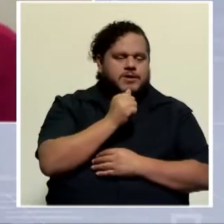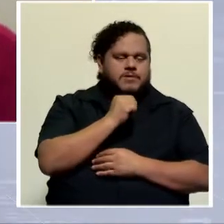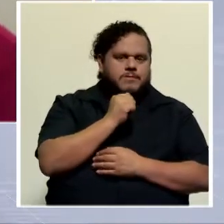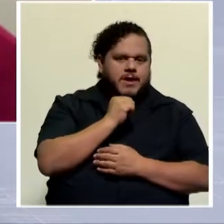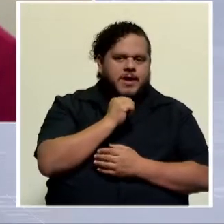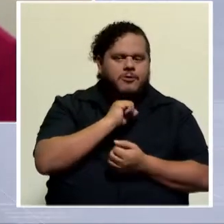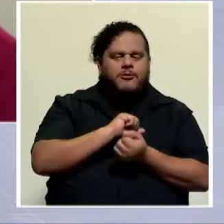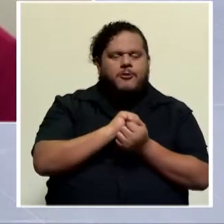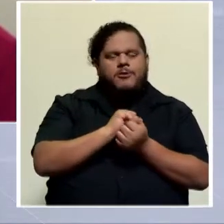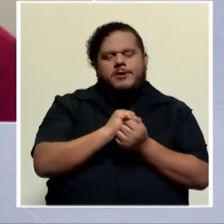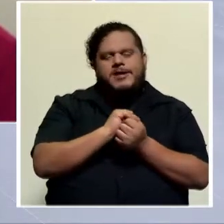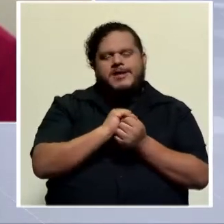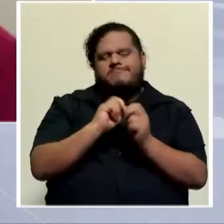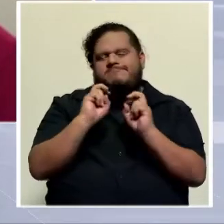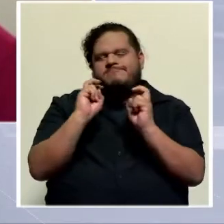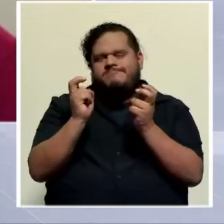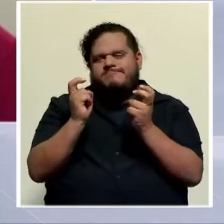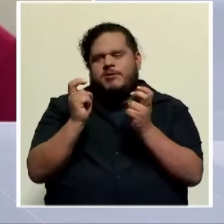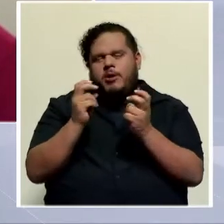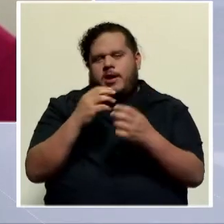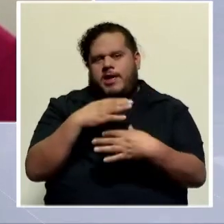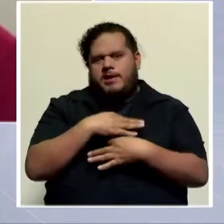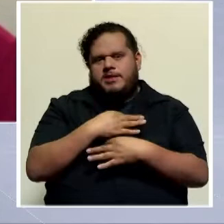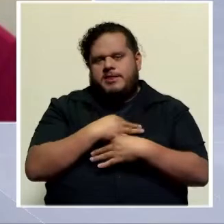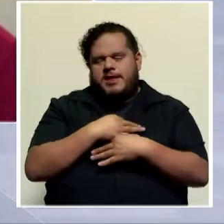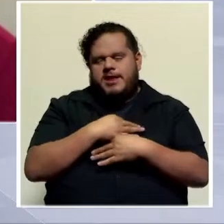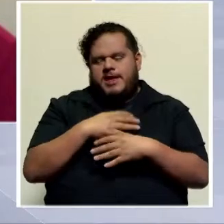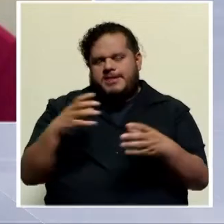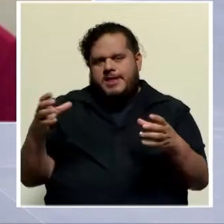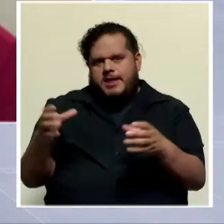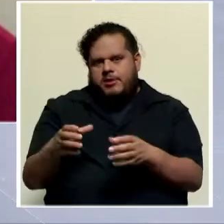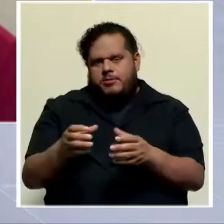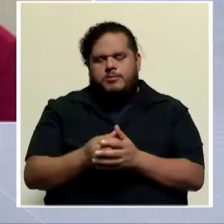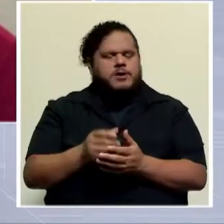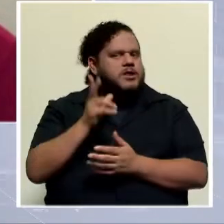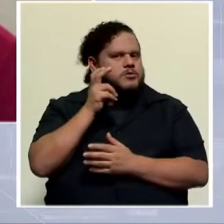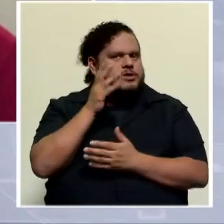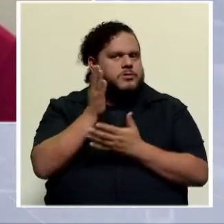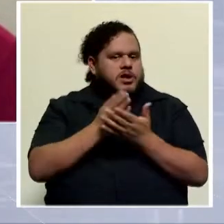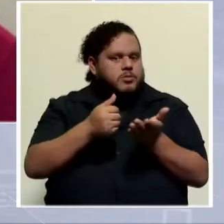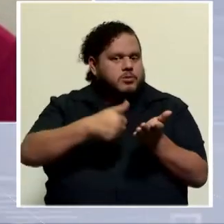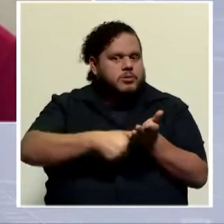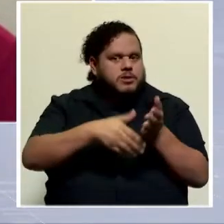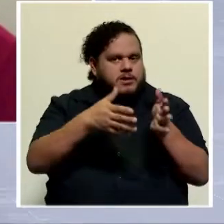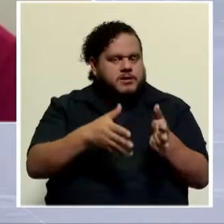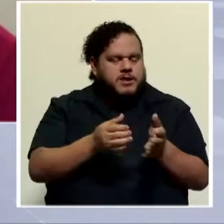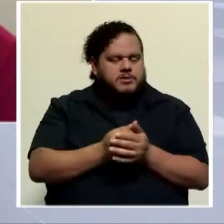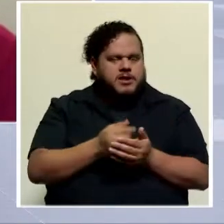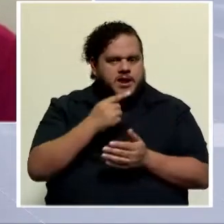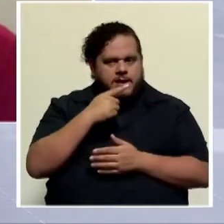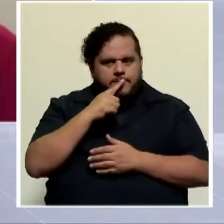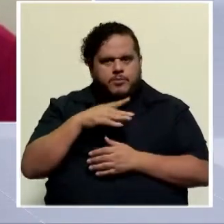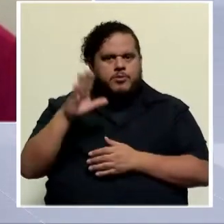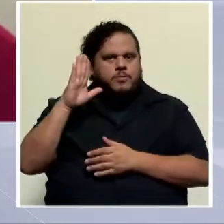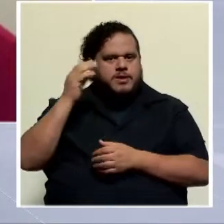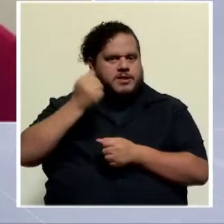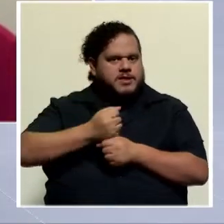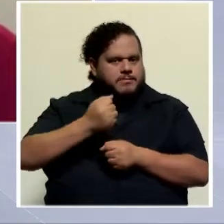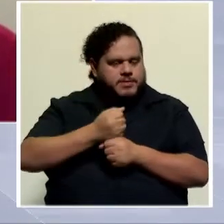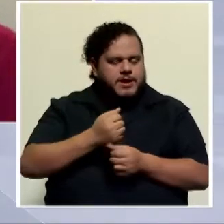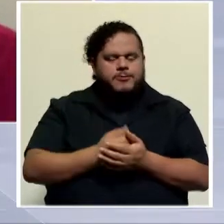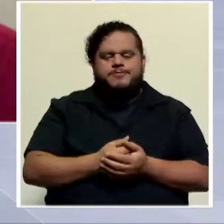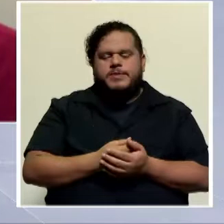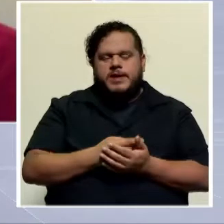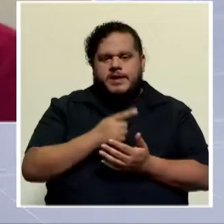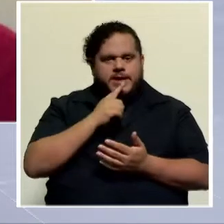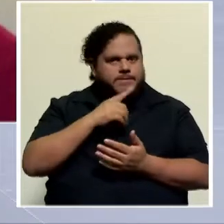interés común. Lo que pudimos escuchar de algunos precandidatos o candidatos era promesas de empleo y